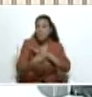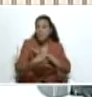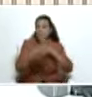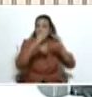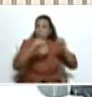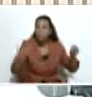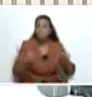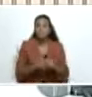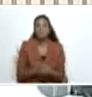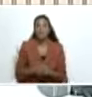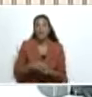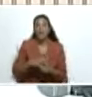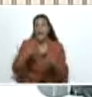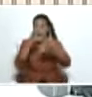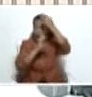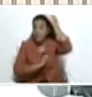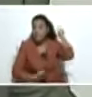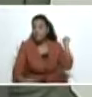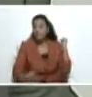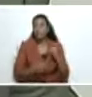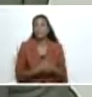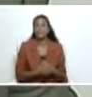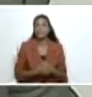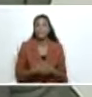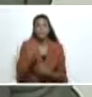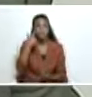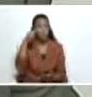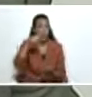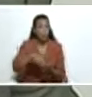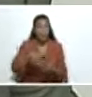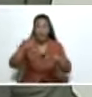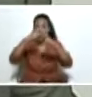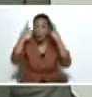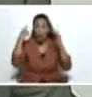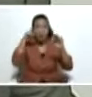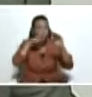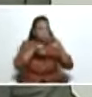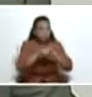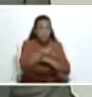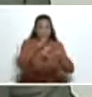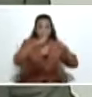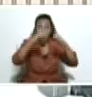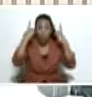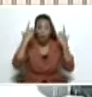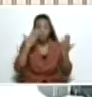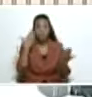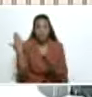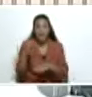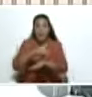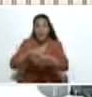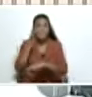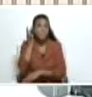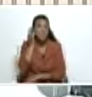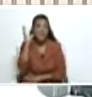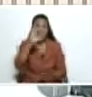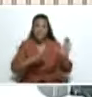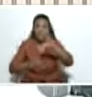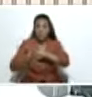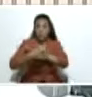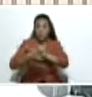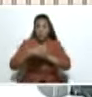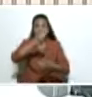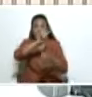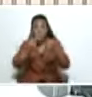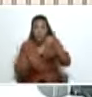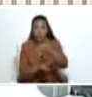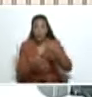Está el canciller de la República metido en La Guaira adentro, está la ministra de Ciencia y Tecnología,